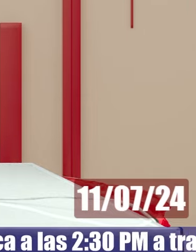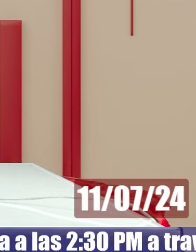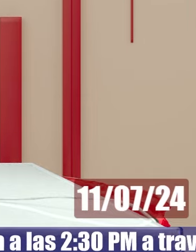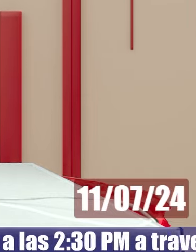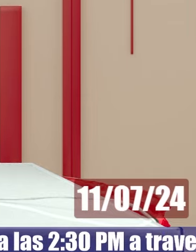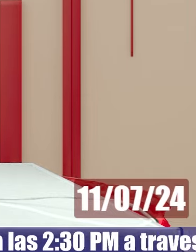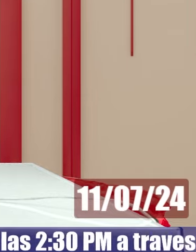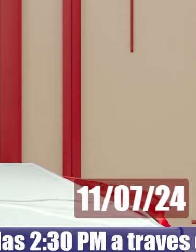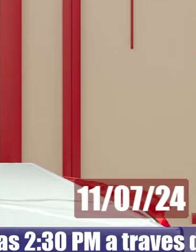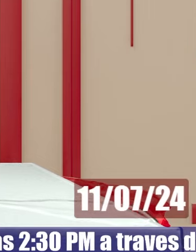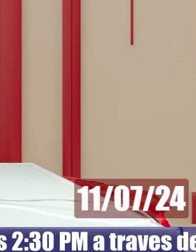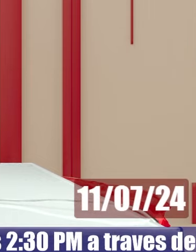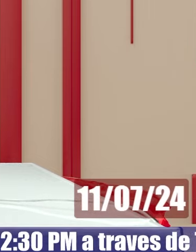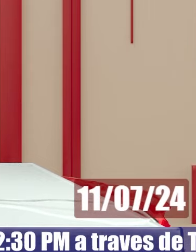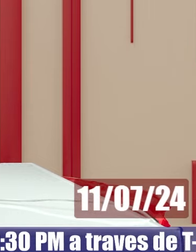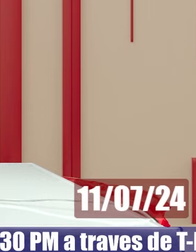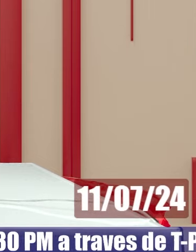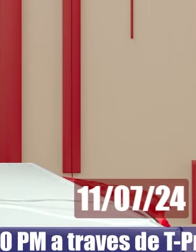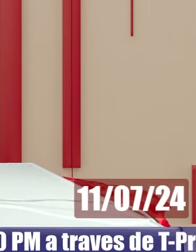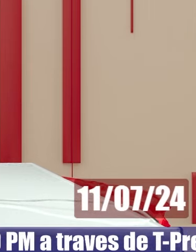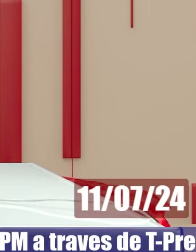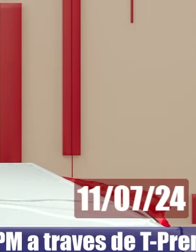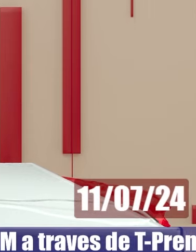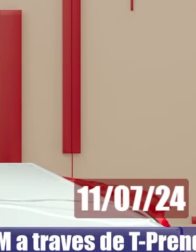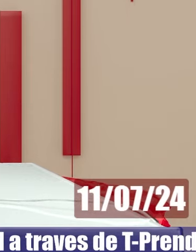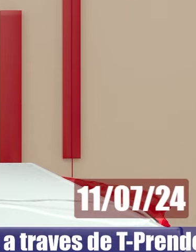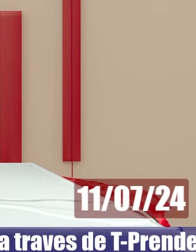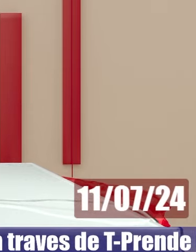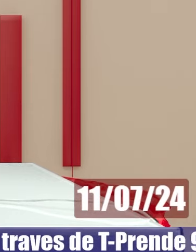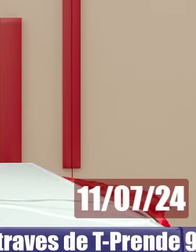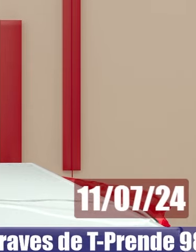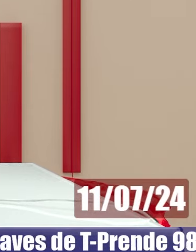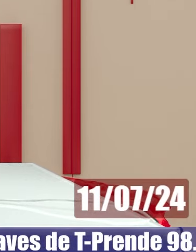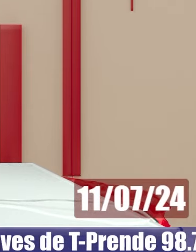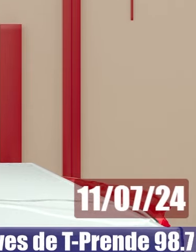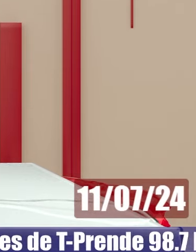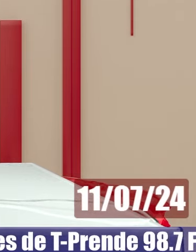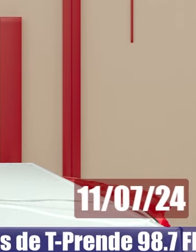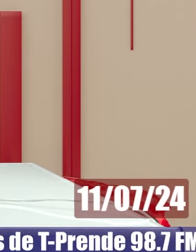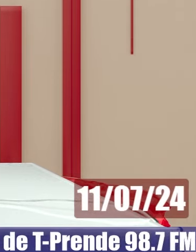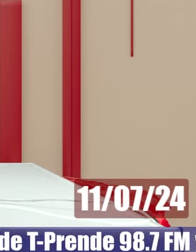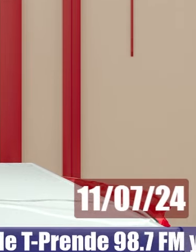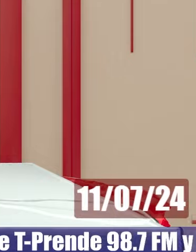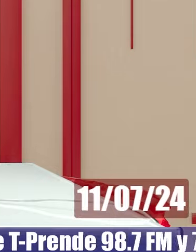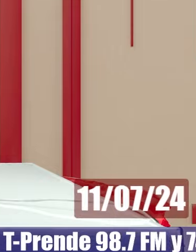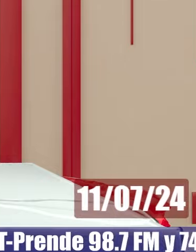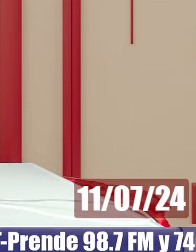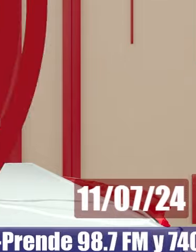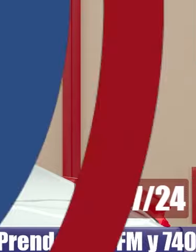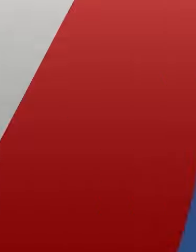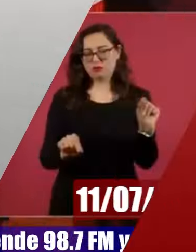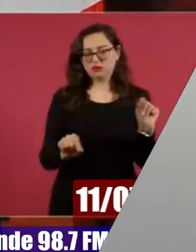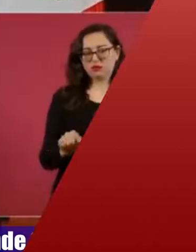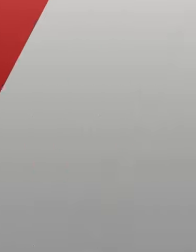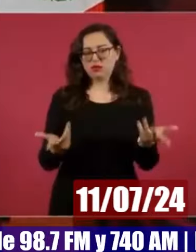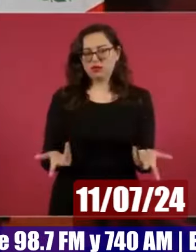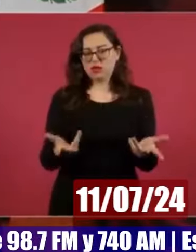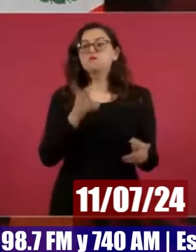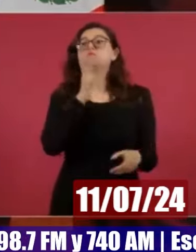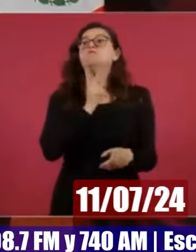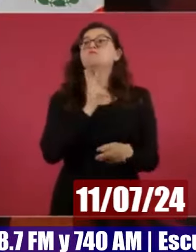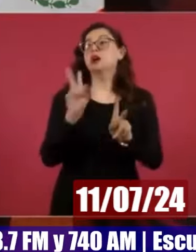Obrador esta mañana al referirse a Pues también otro tema delicado no polémico a pesar de que